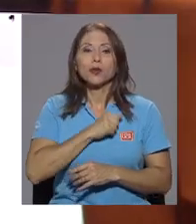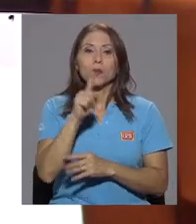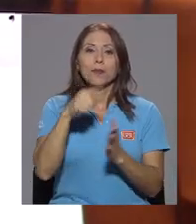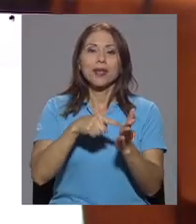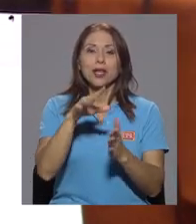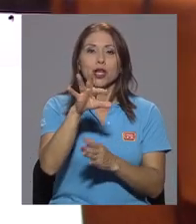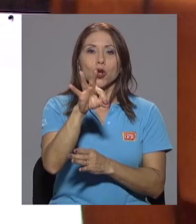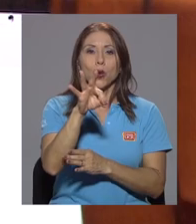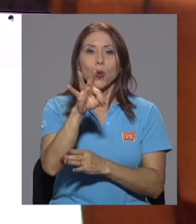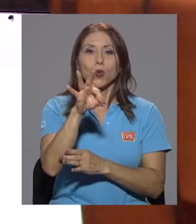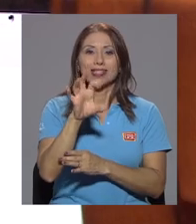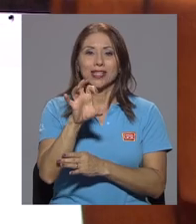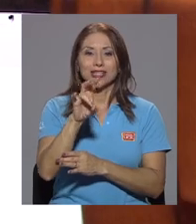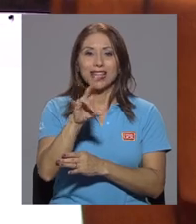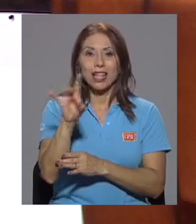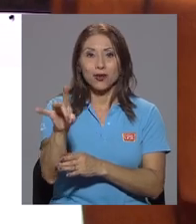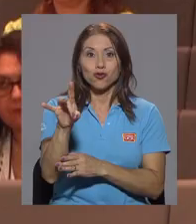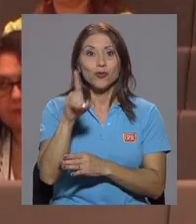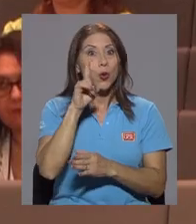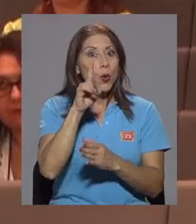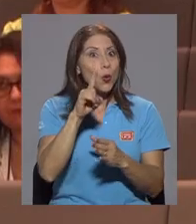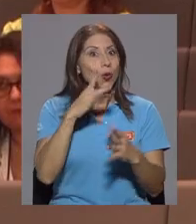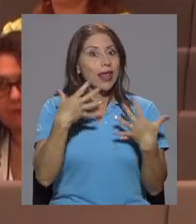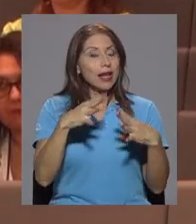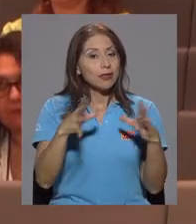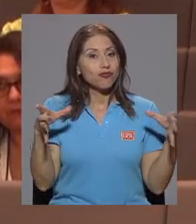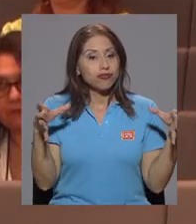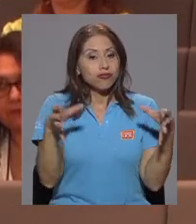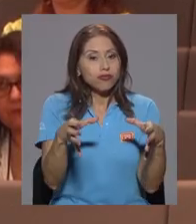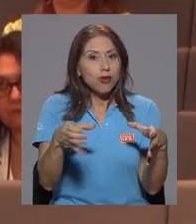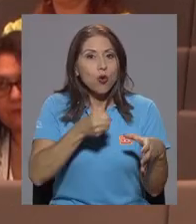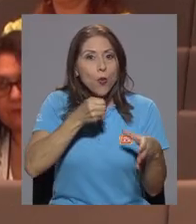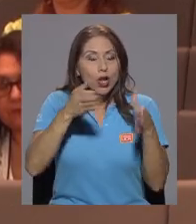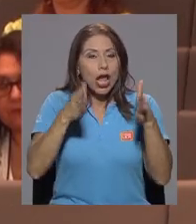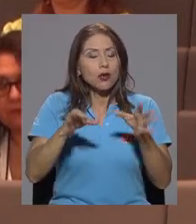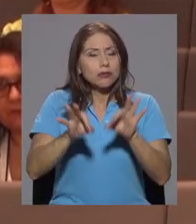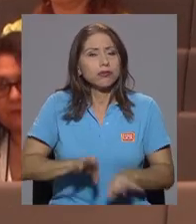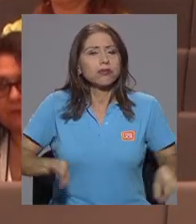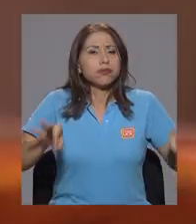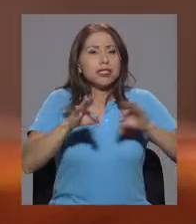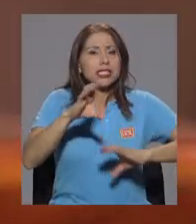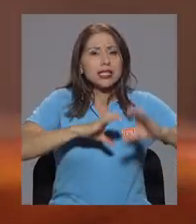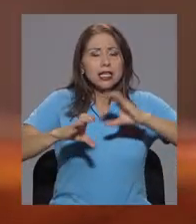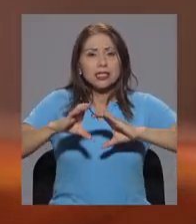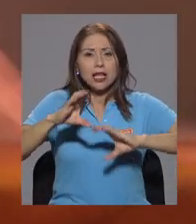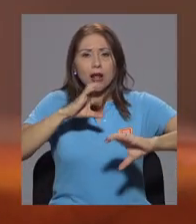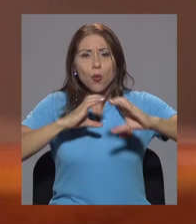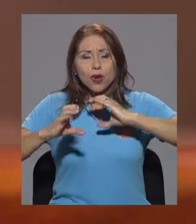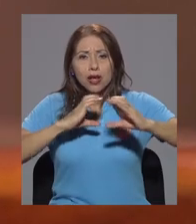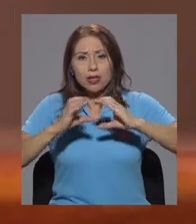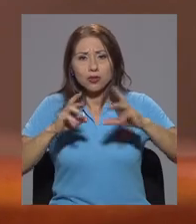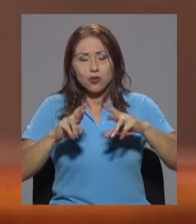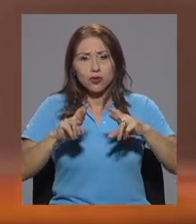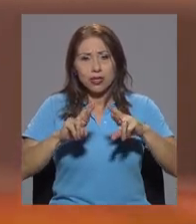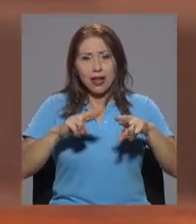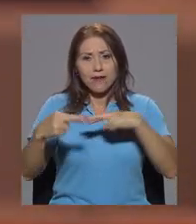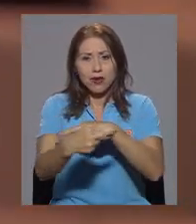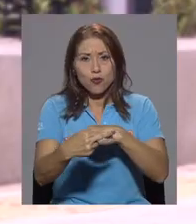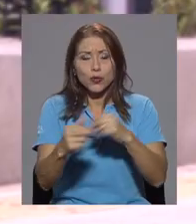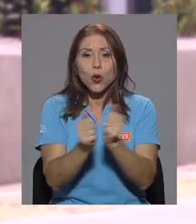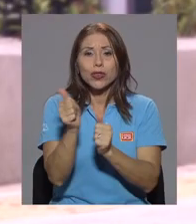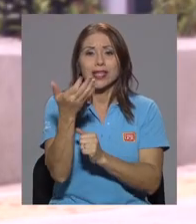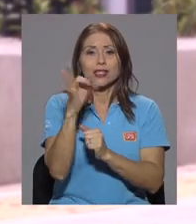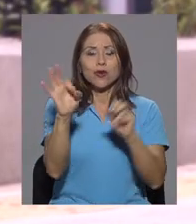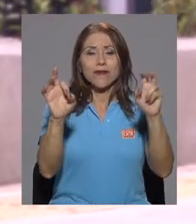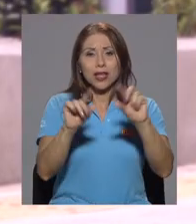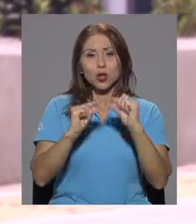la comunidad de investigadores de las ciencias de la comunicación de la región, alrededor de 19 grupos temáticos. Cuando nace